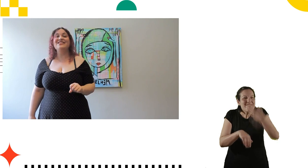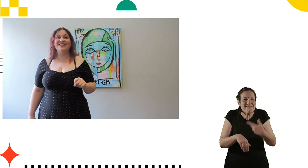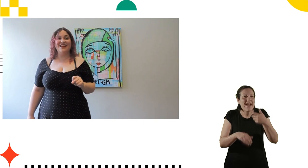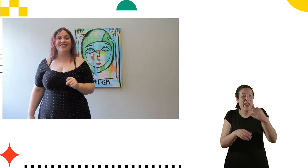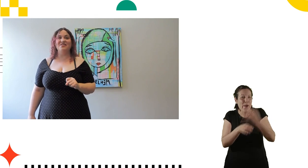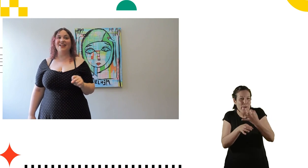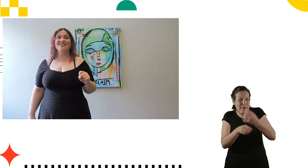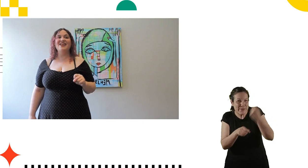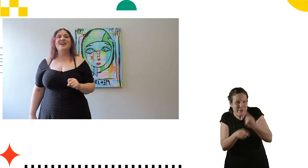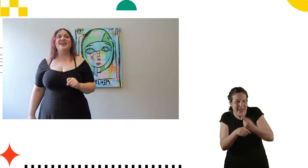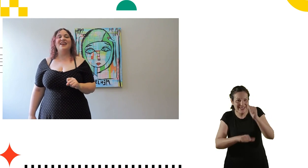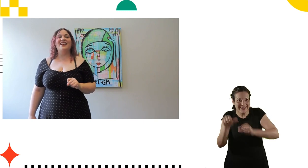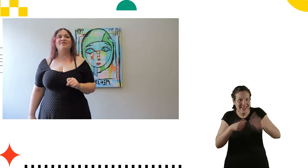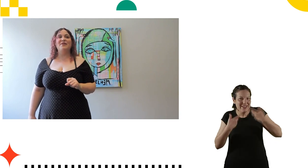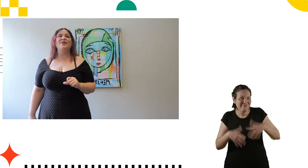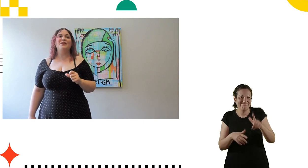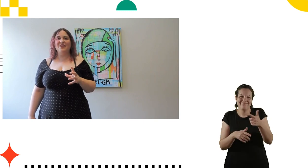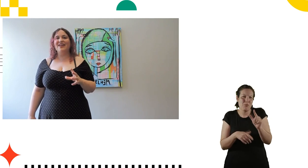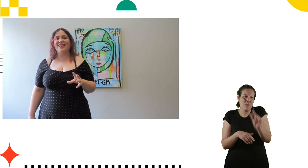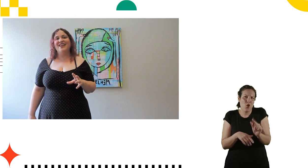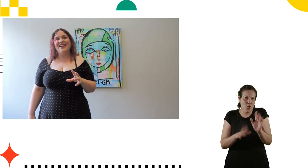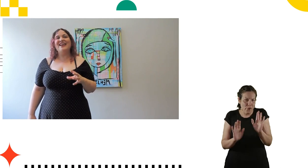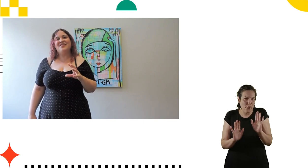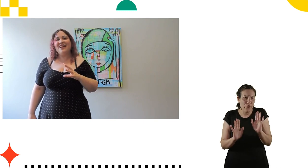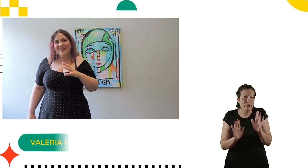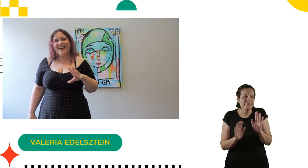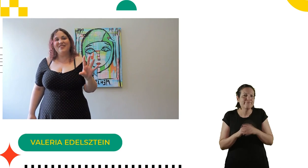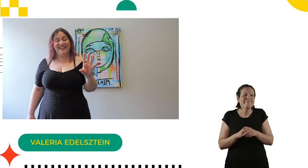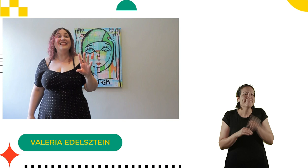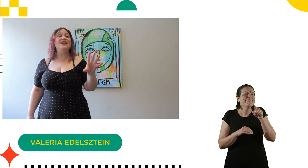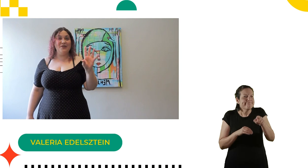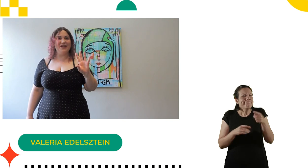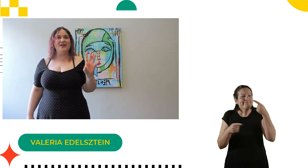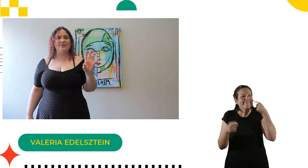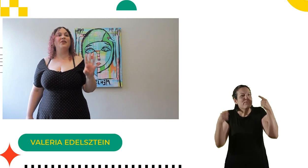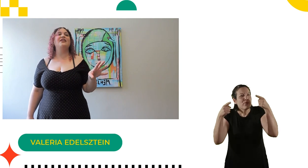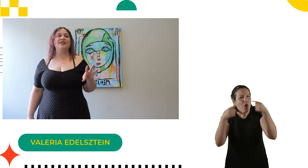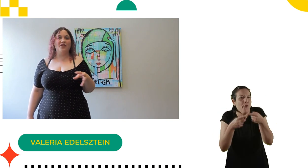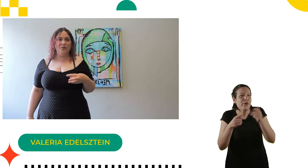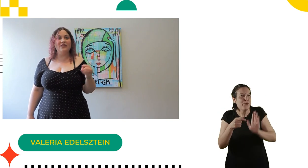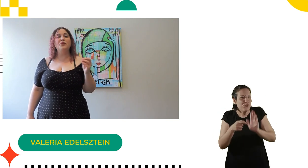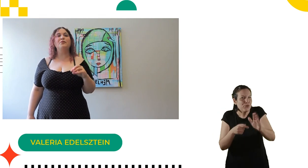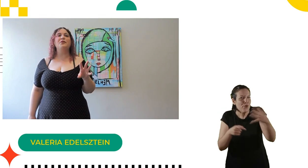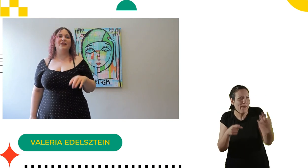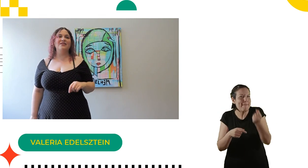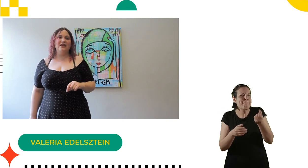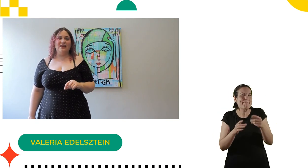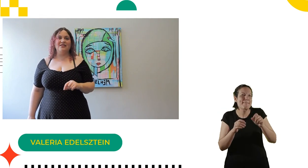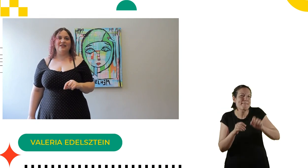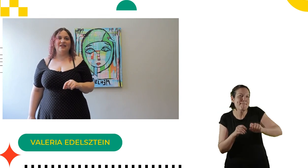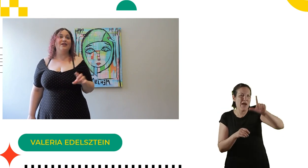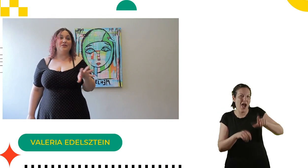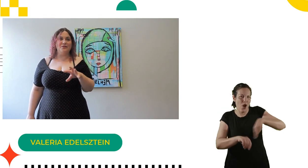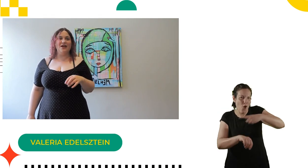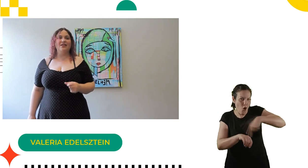primaria de ciencias naturales, pero creo que eso es algo hacia lo que tendríamos que poder ir, ¿no? Aumentar un poco más